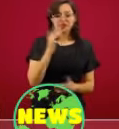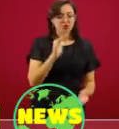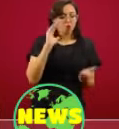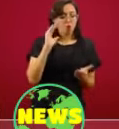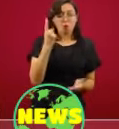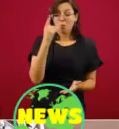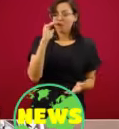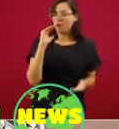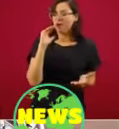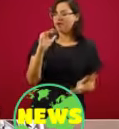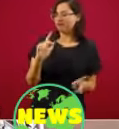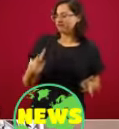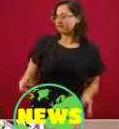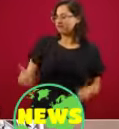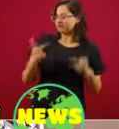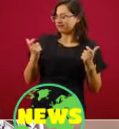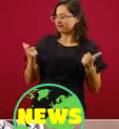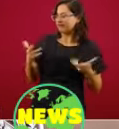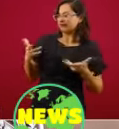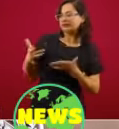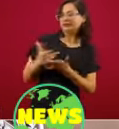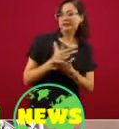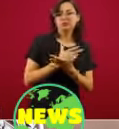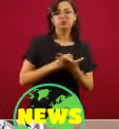el daño que causó